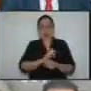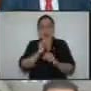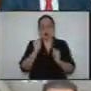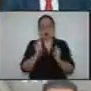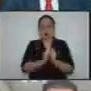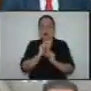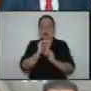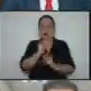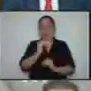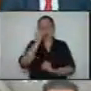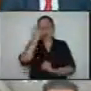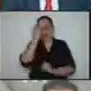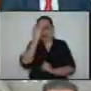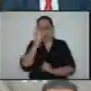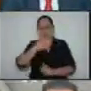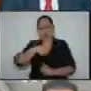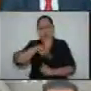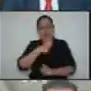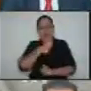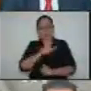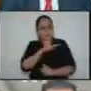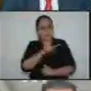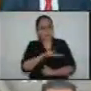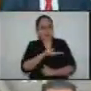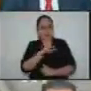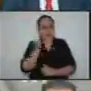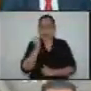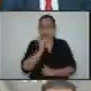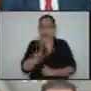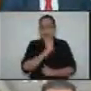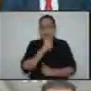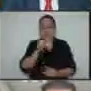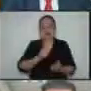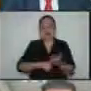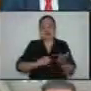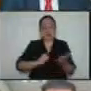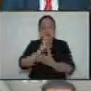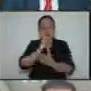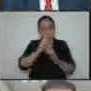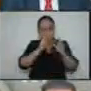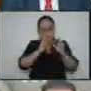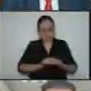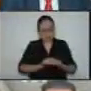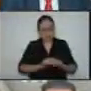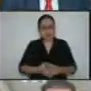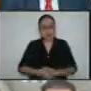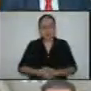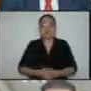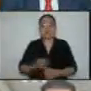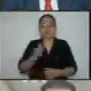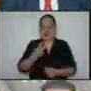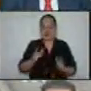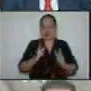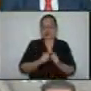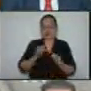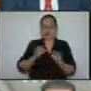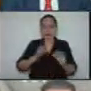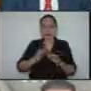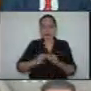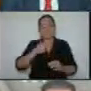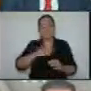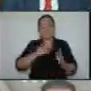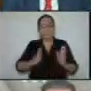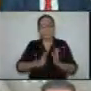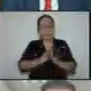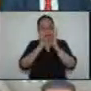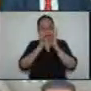que se le brindan en la propia sentencia. Entonces, esa sería mi intervención, y